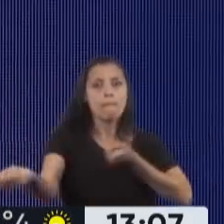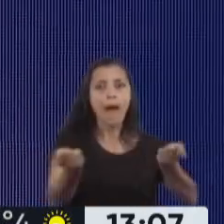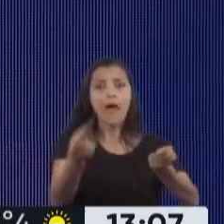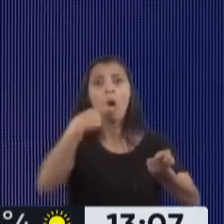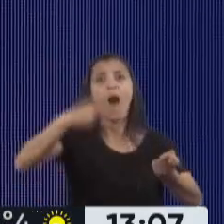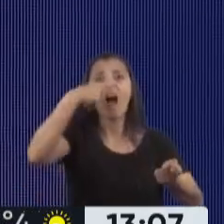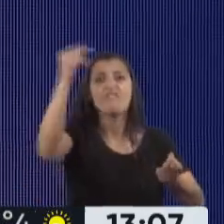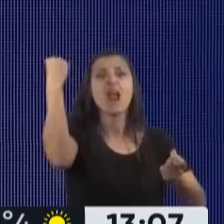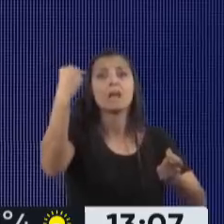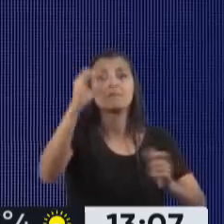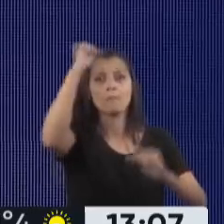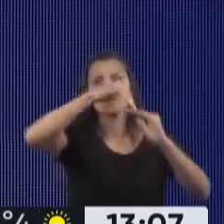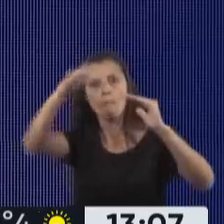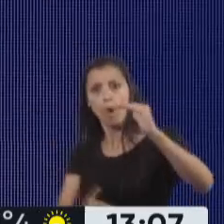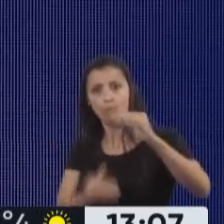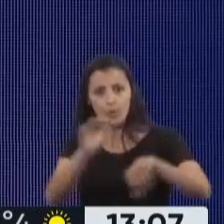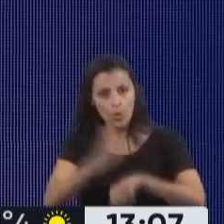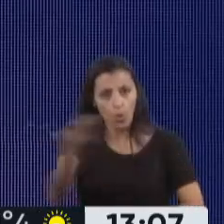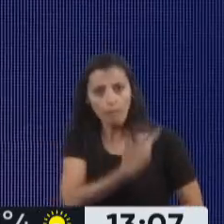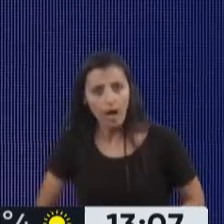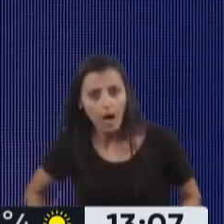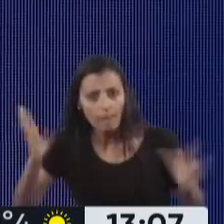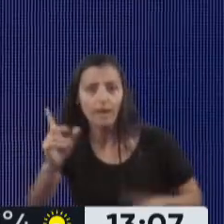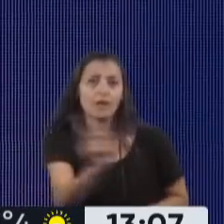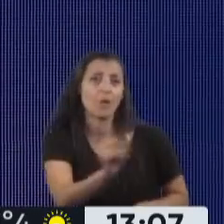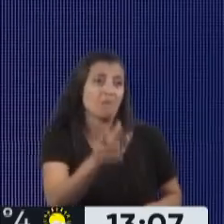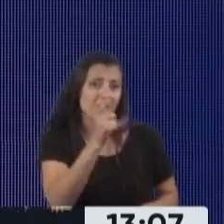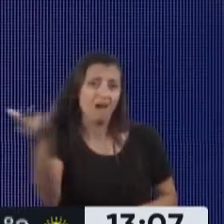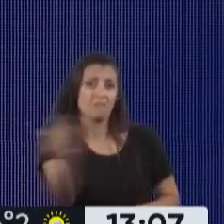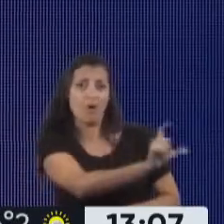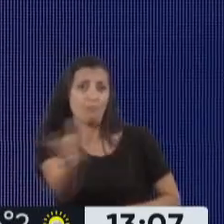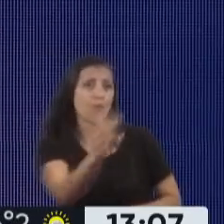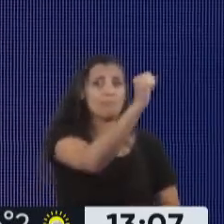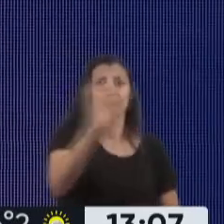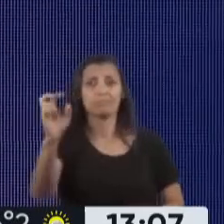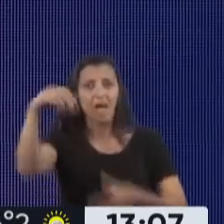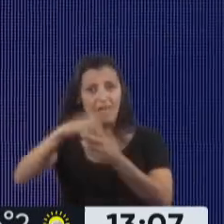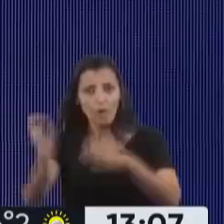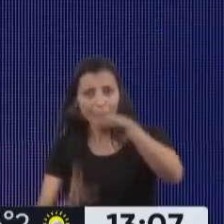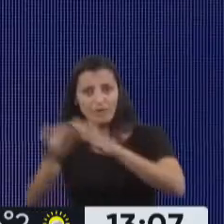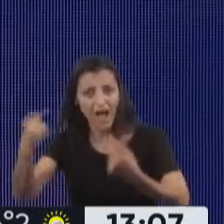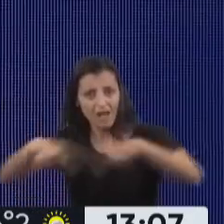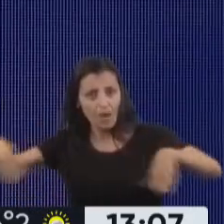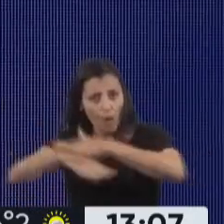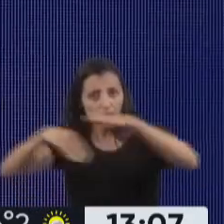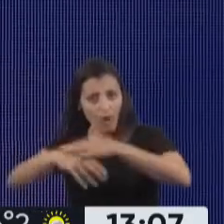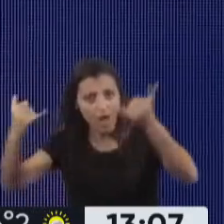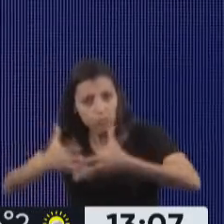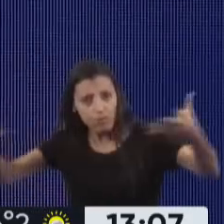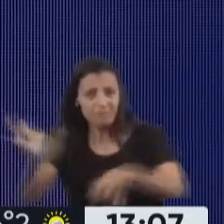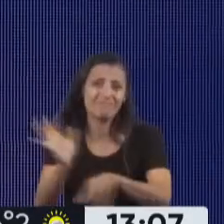la brecha no existía y como si el Banco Central estaba que reventara de reservas. O sea,